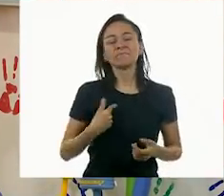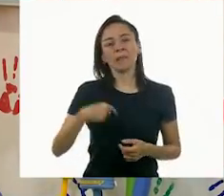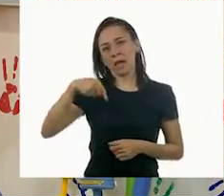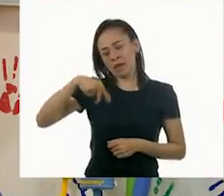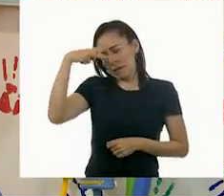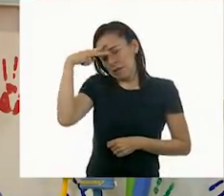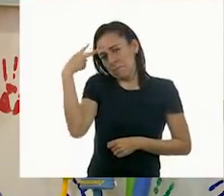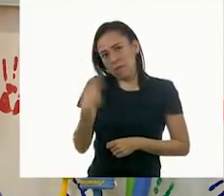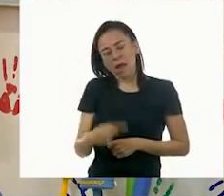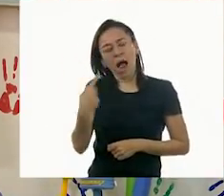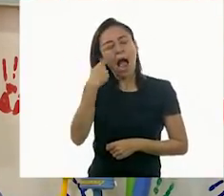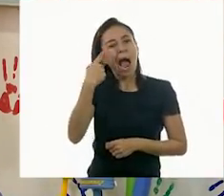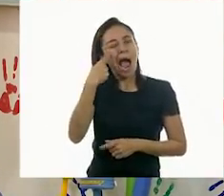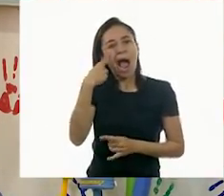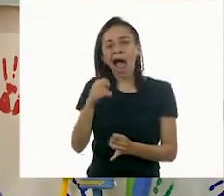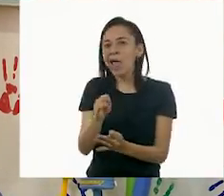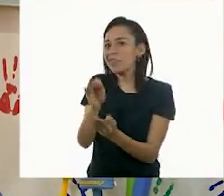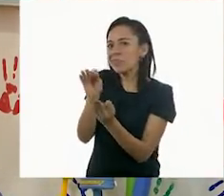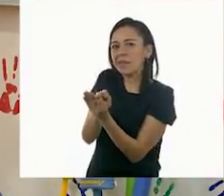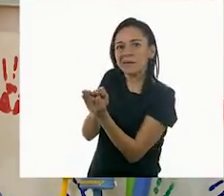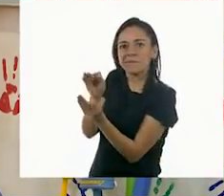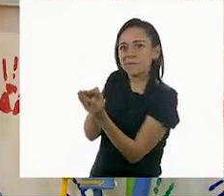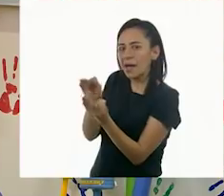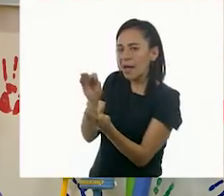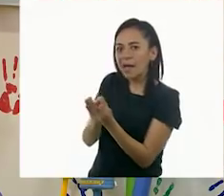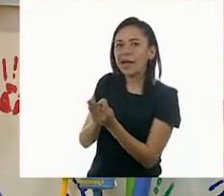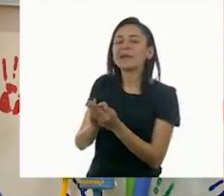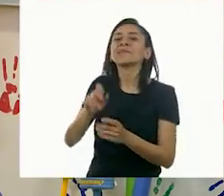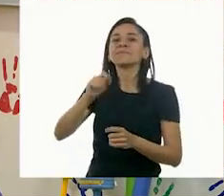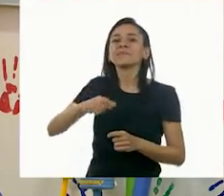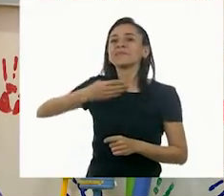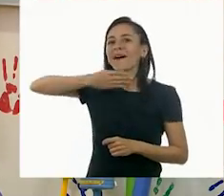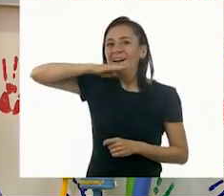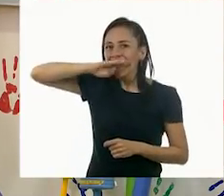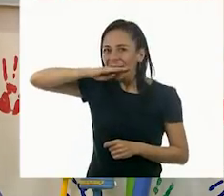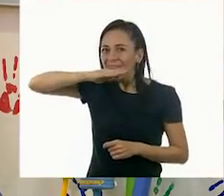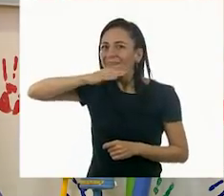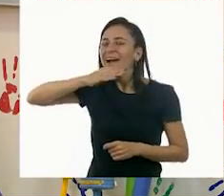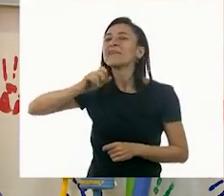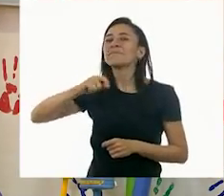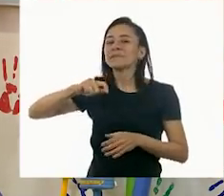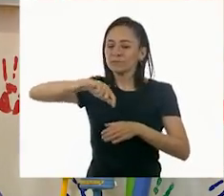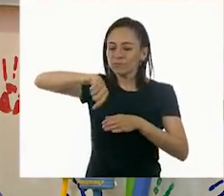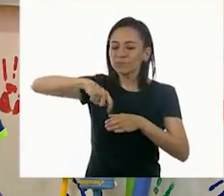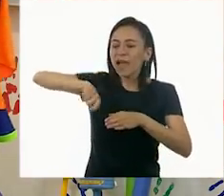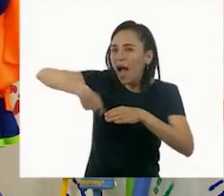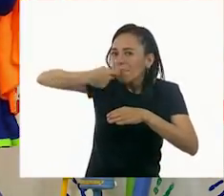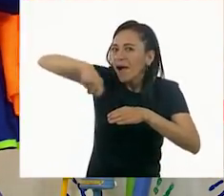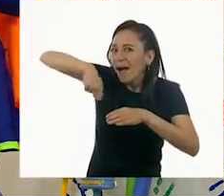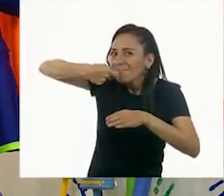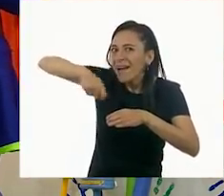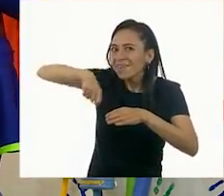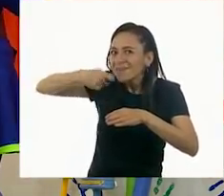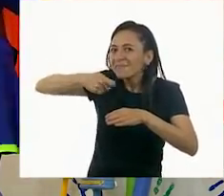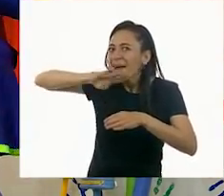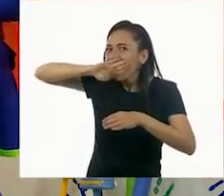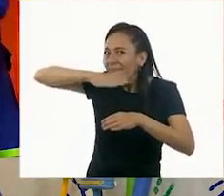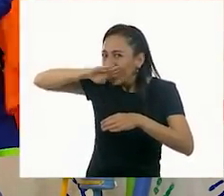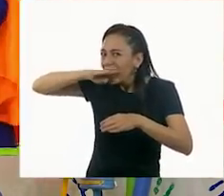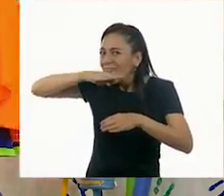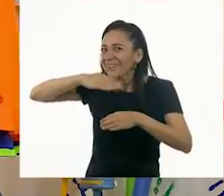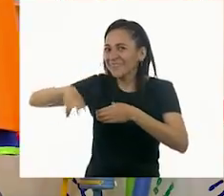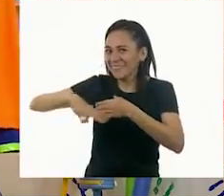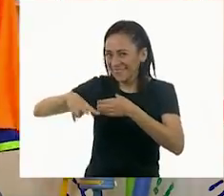también los elotes, ¿verdad? Los esquites o el maíz en vaso, como les dicen en algunas regiones. Muy bien,